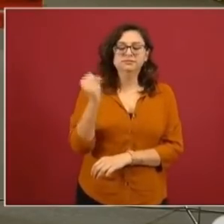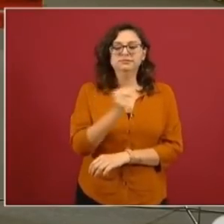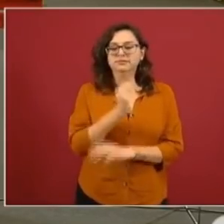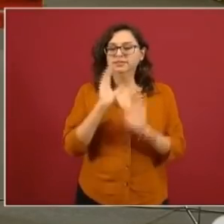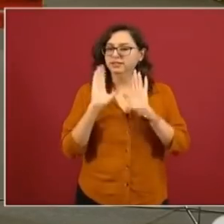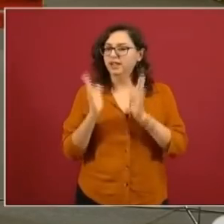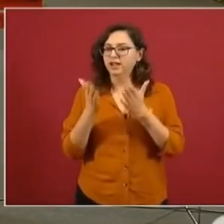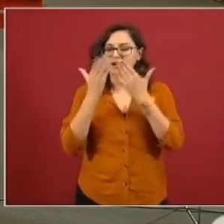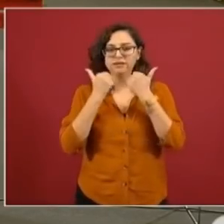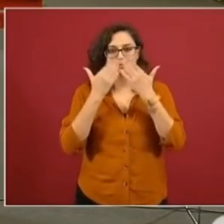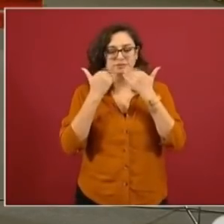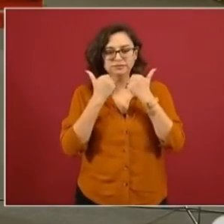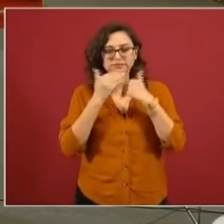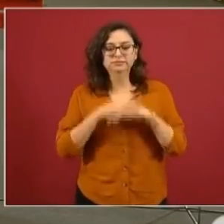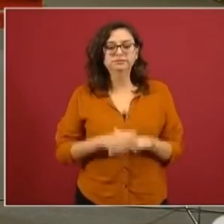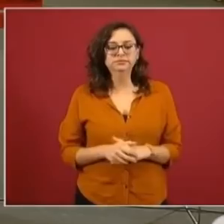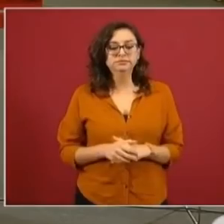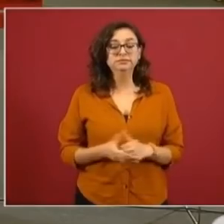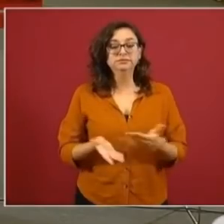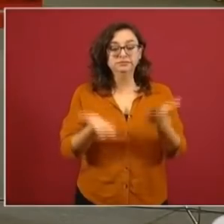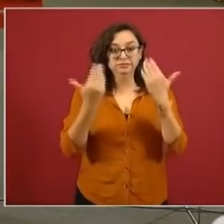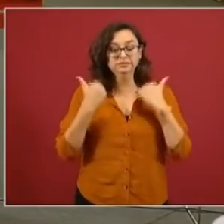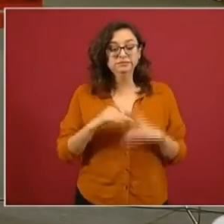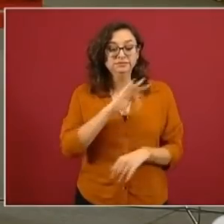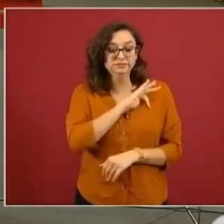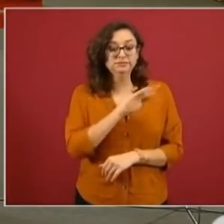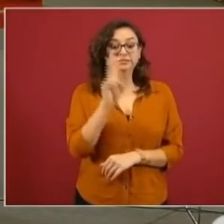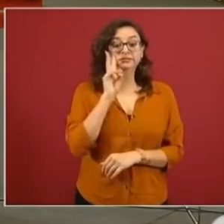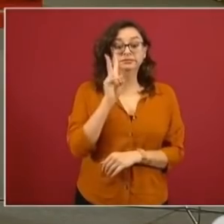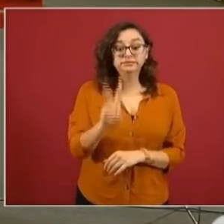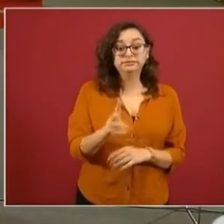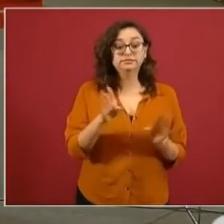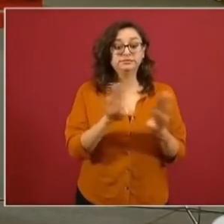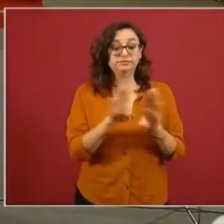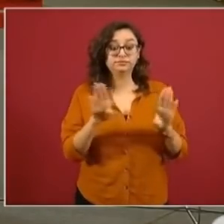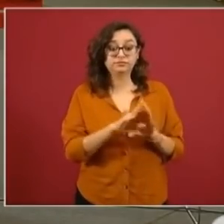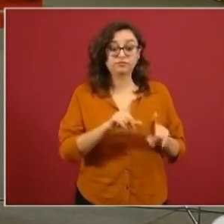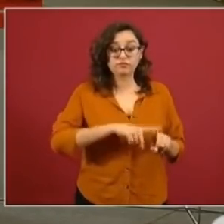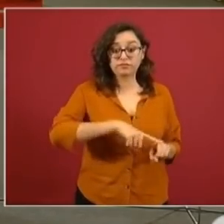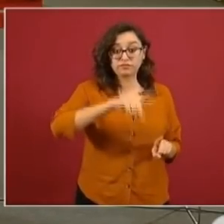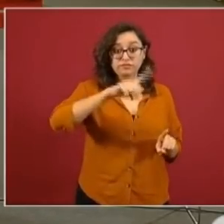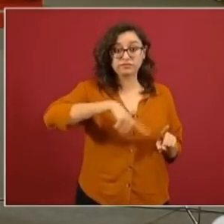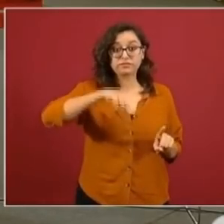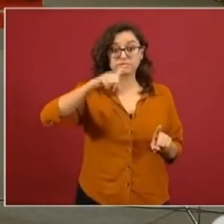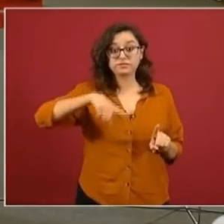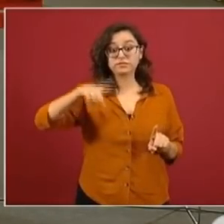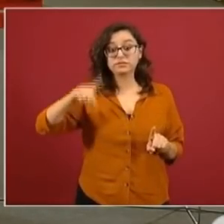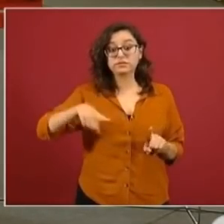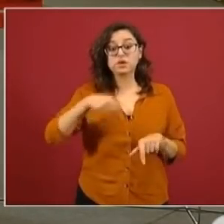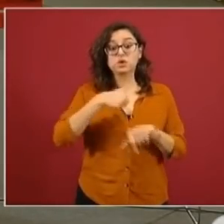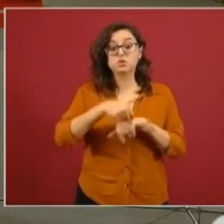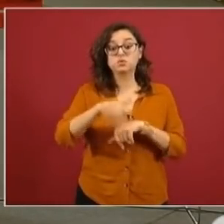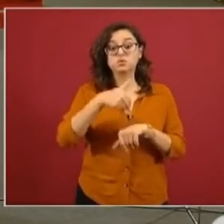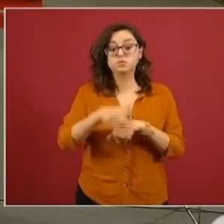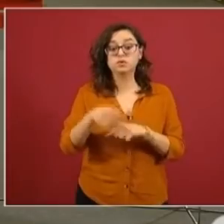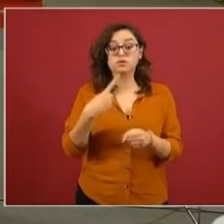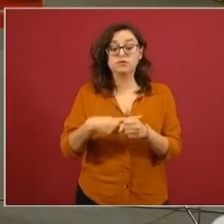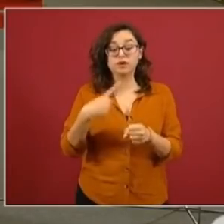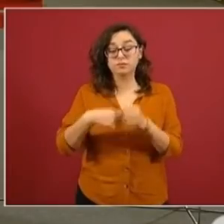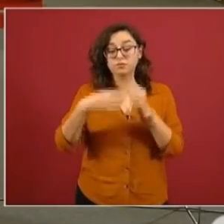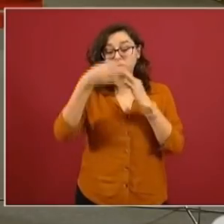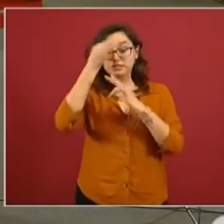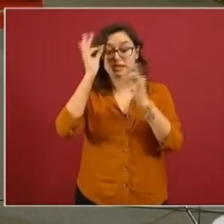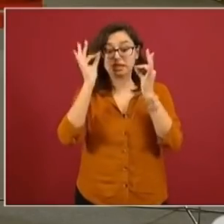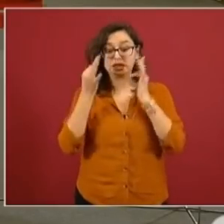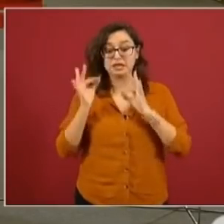México. Entonces, veamos también la magnitud de la escala. Podemos ver que donde dice número de casos de sarampión,